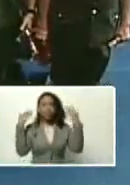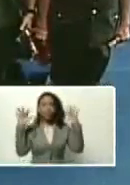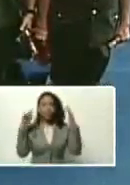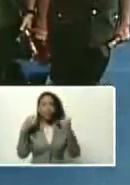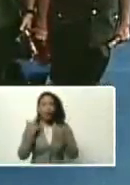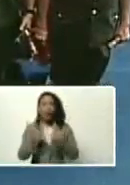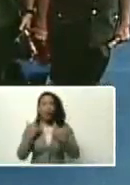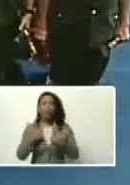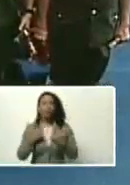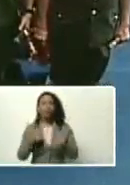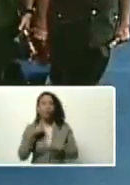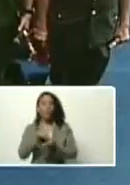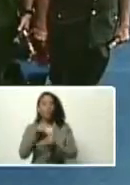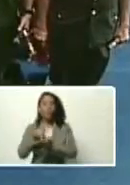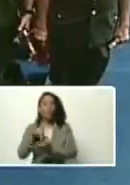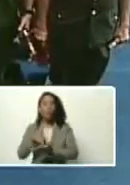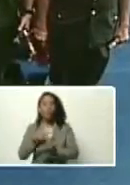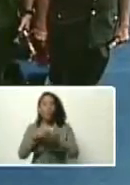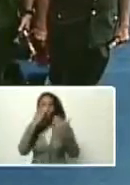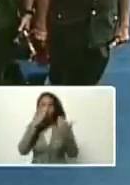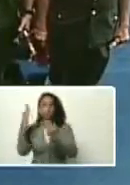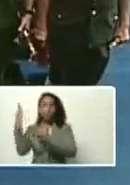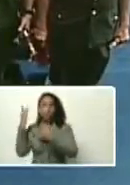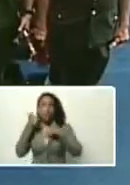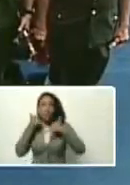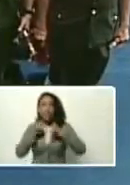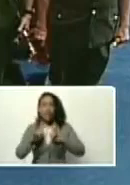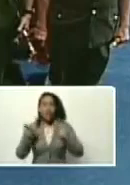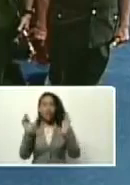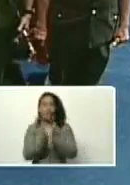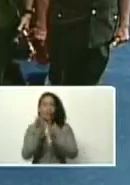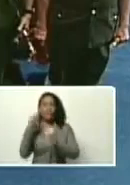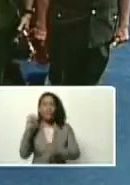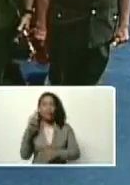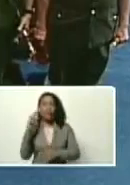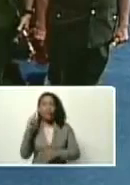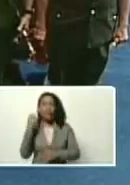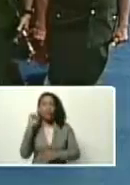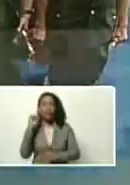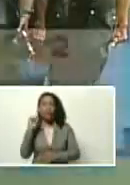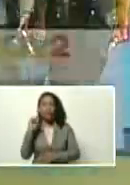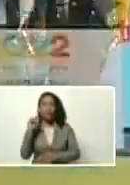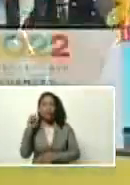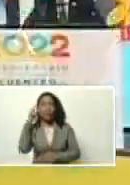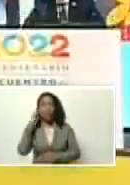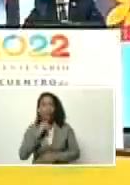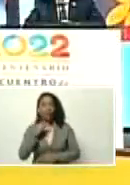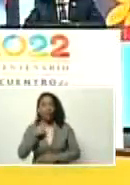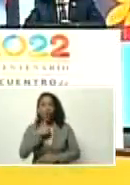Presentes los hijos de San Martín y Bolívar. Y quisiera,